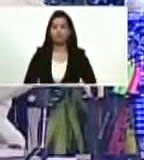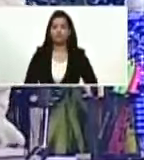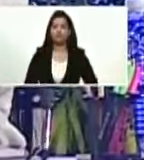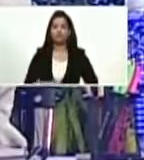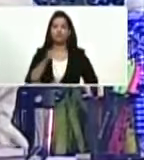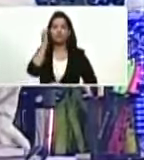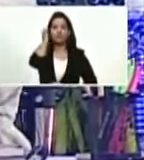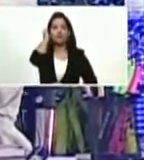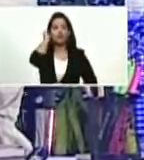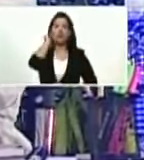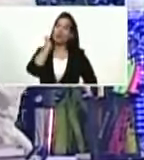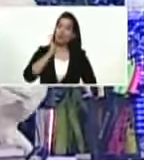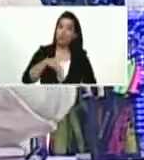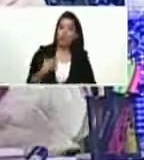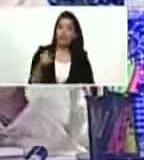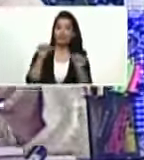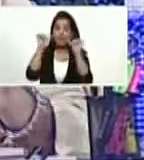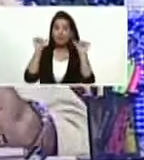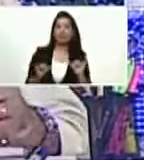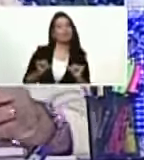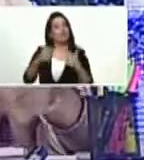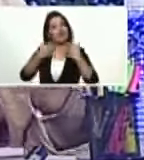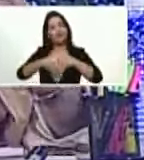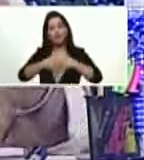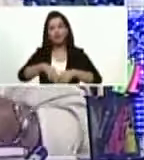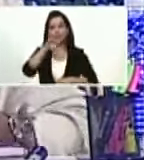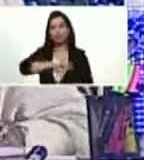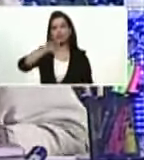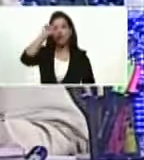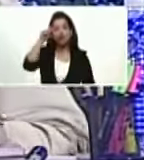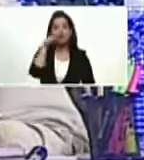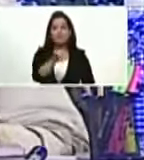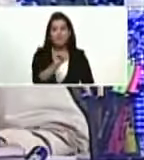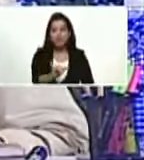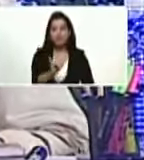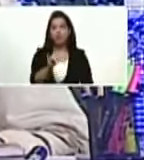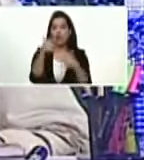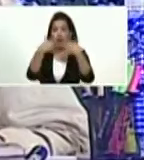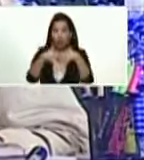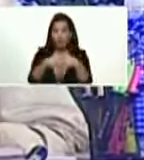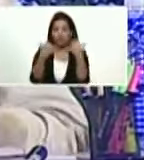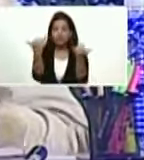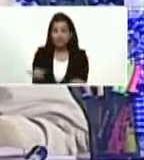en el marco del sistema de empresas socialistas, desde la corporación, desde ya,